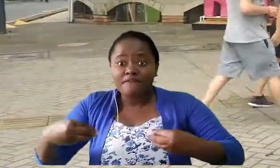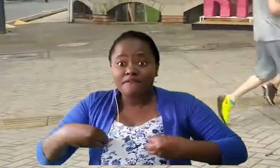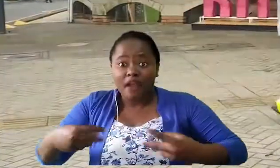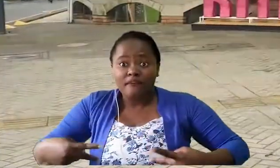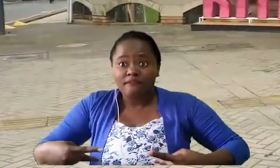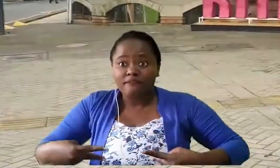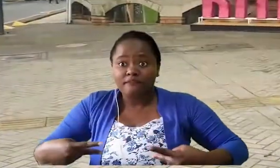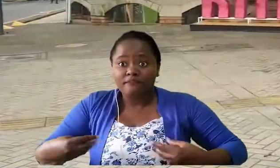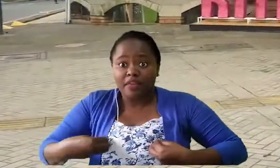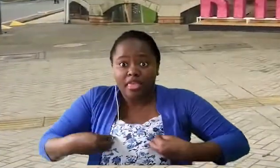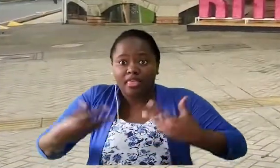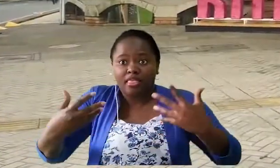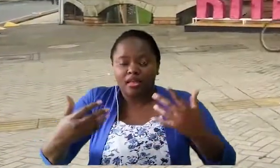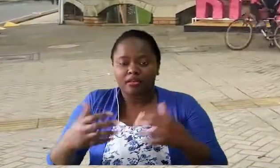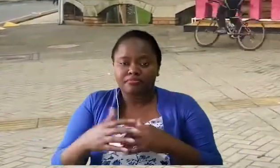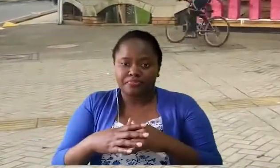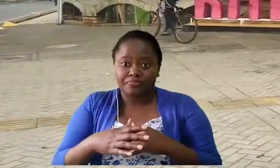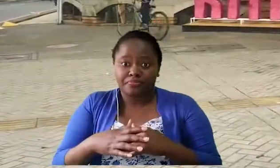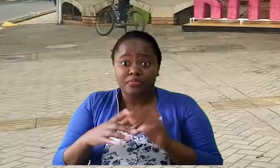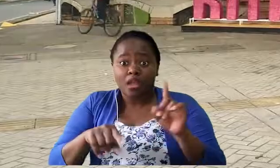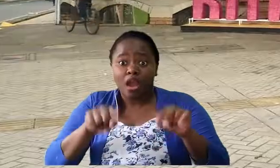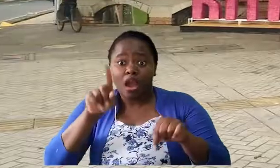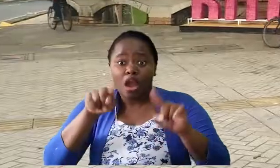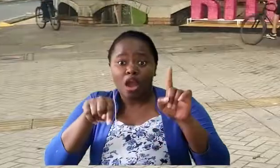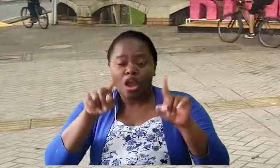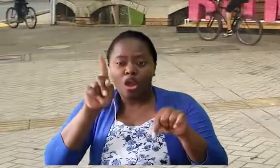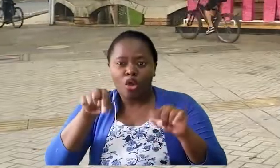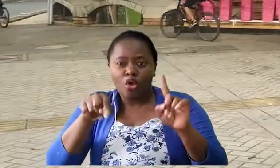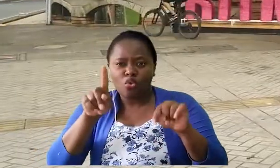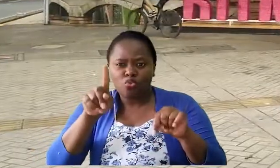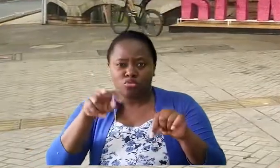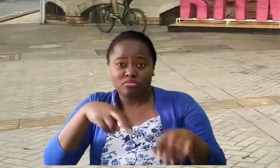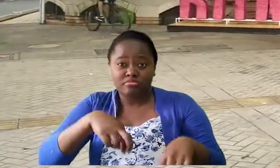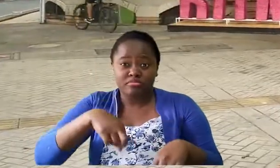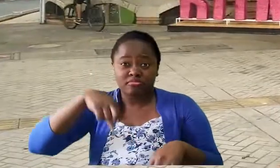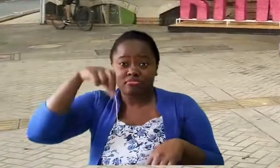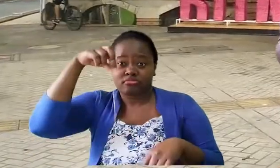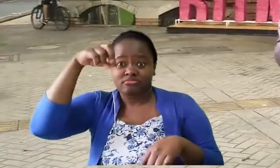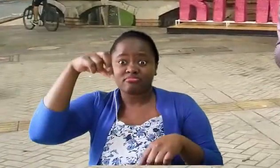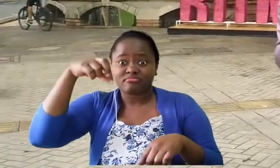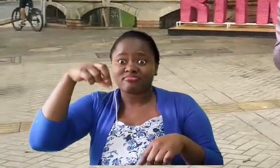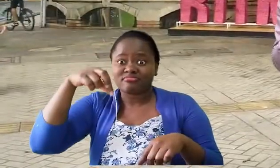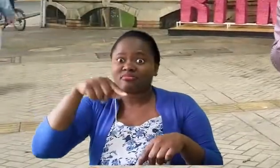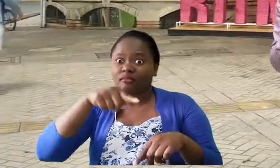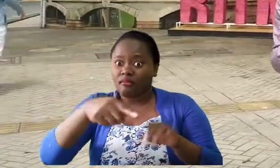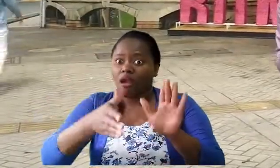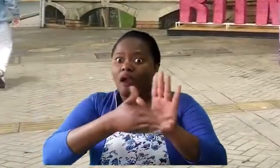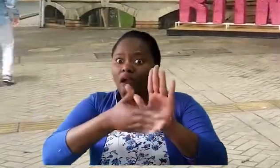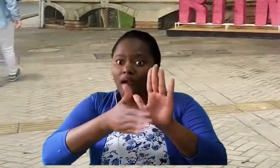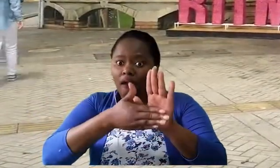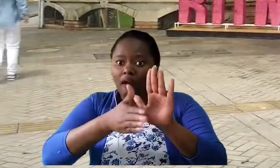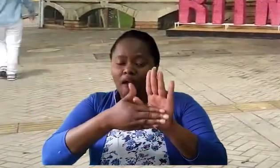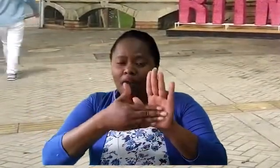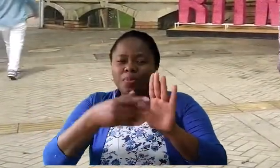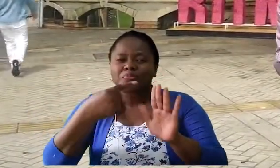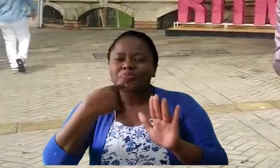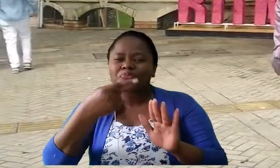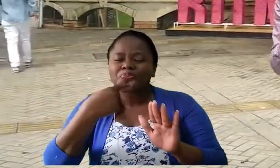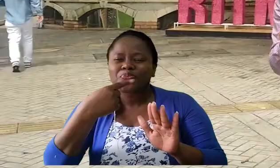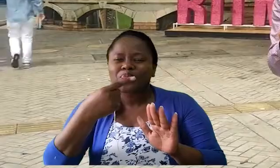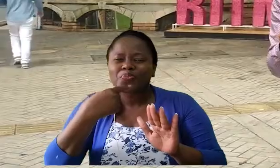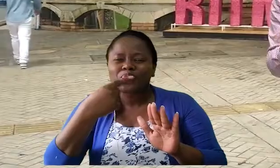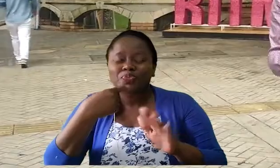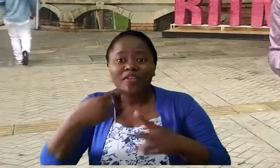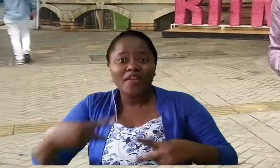Algunos astrofísicos que defienden este principio dicen, por ejemplo, que la aparición de la vida en el